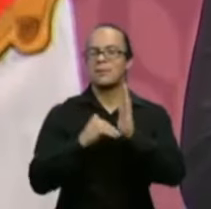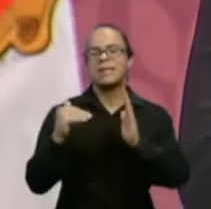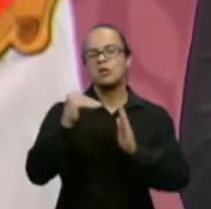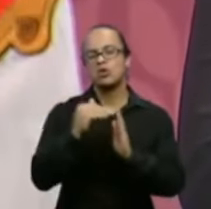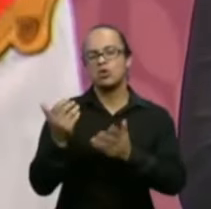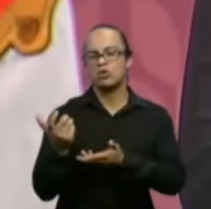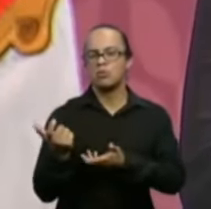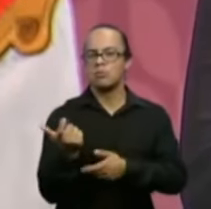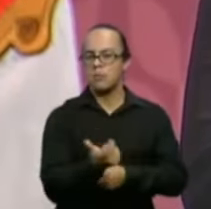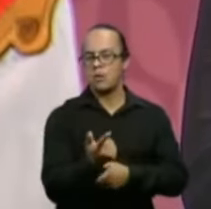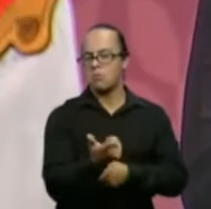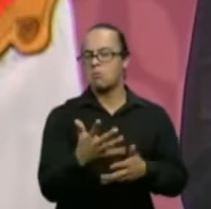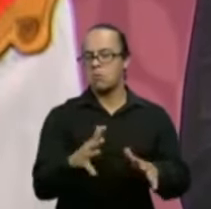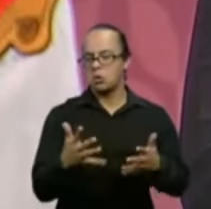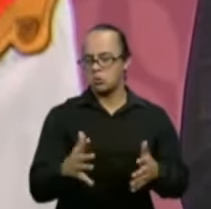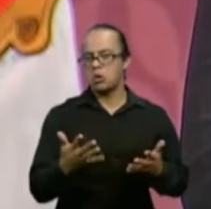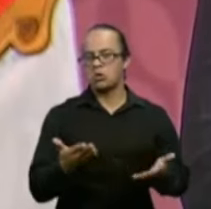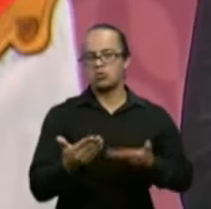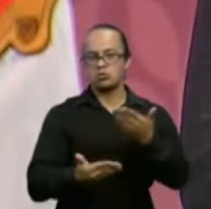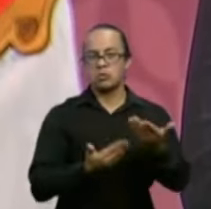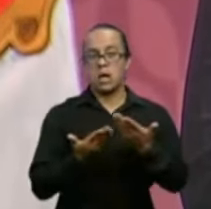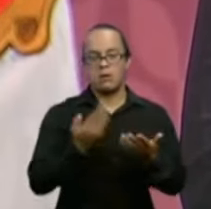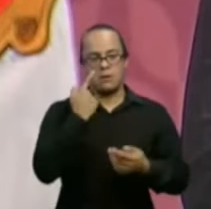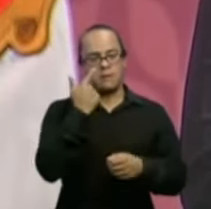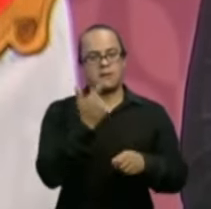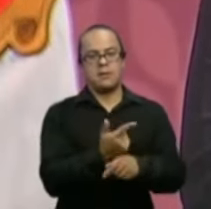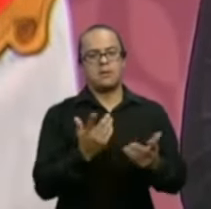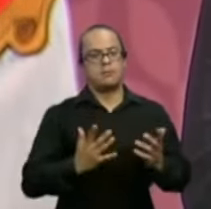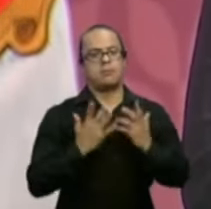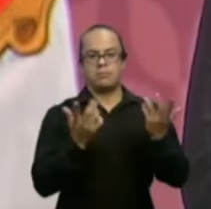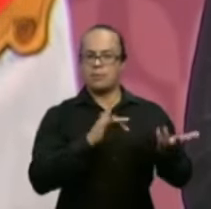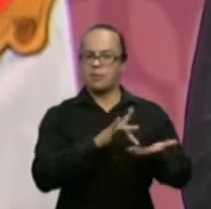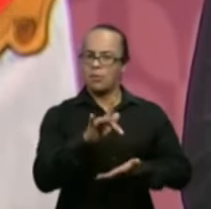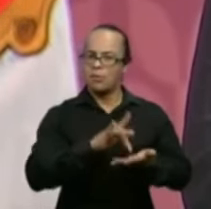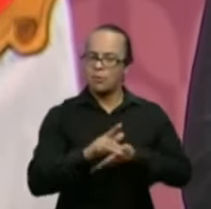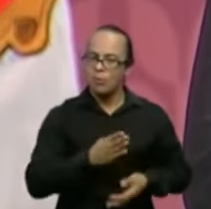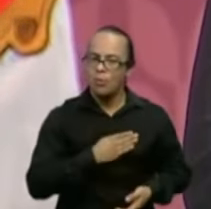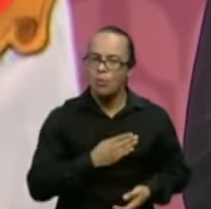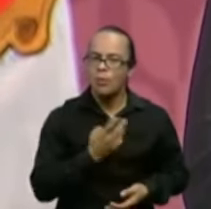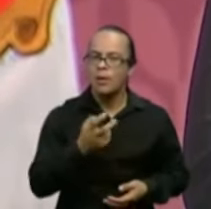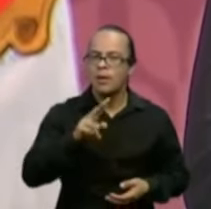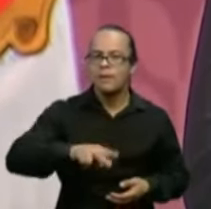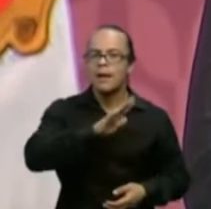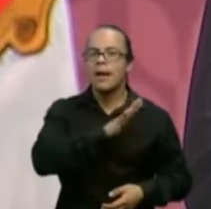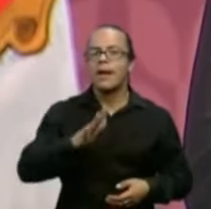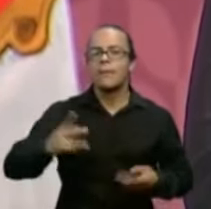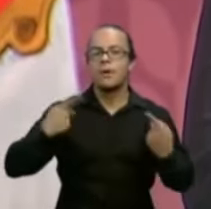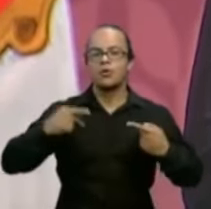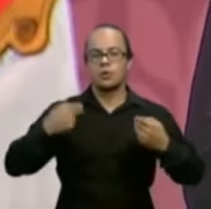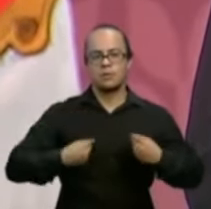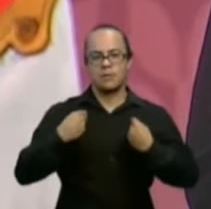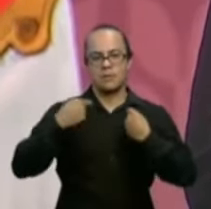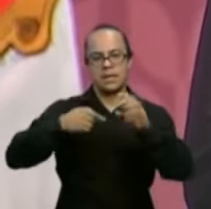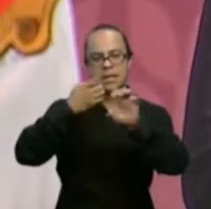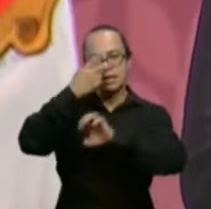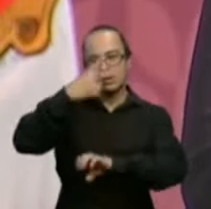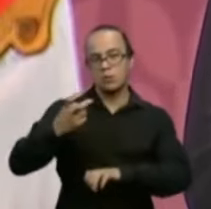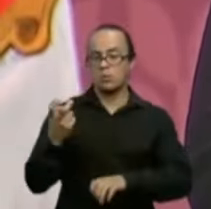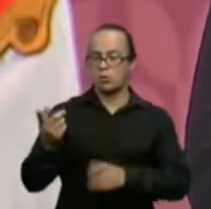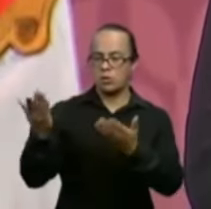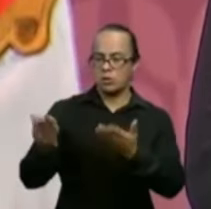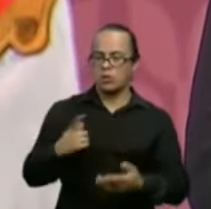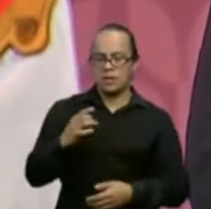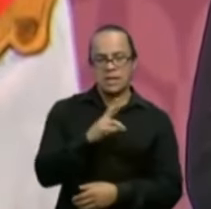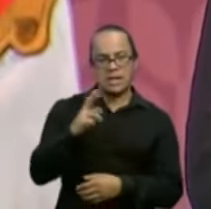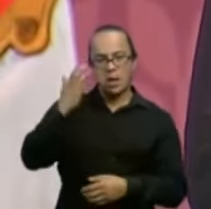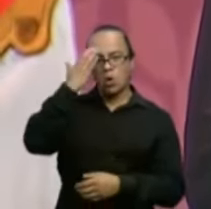pesos aproximadamente. Díganme si no es un buen apoyo para nuestros mexiquenses. Por ello, mi reconocimiento al